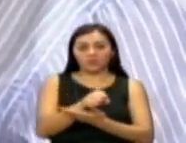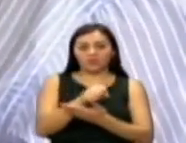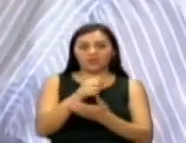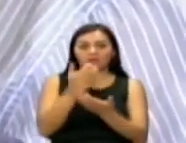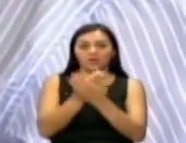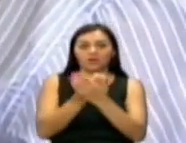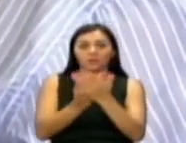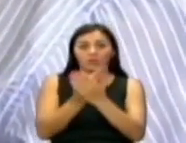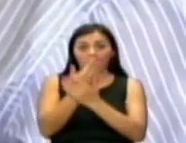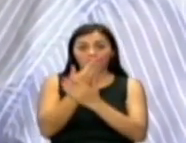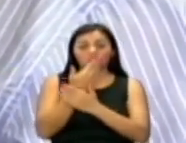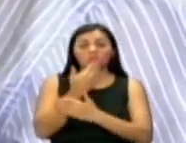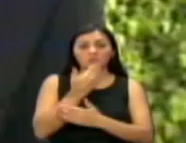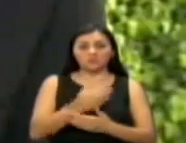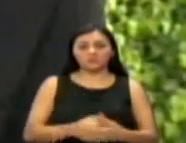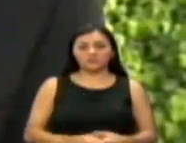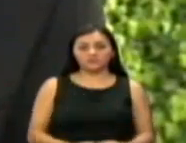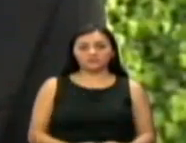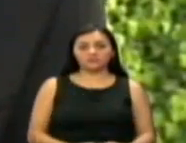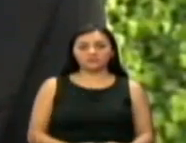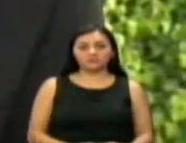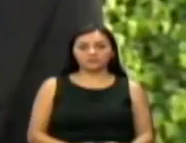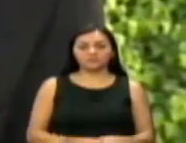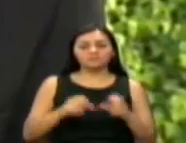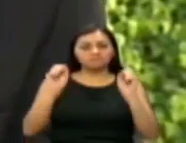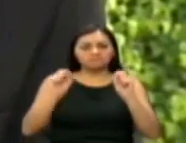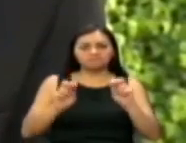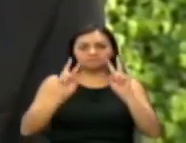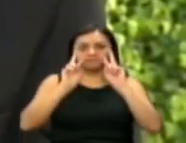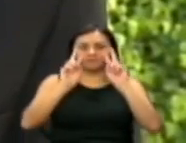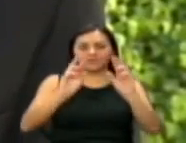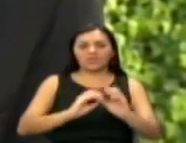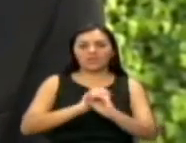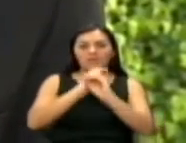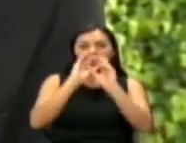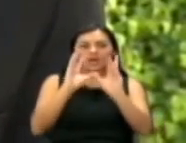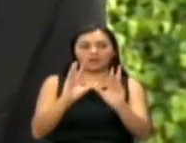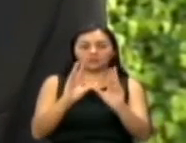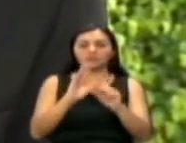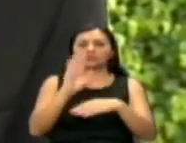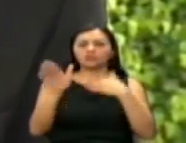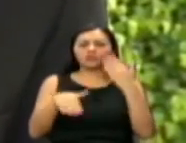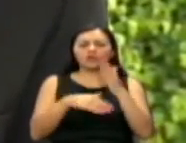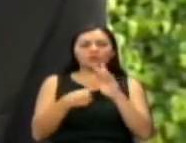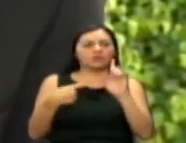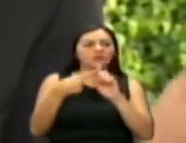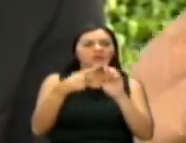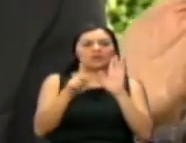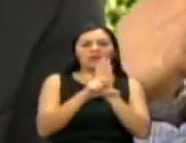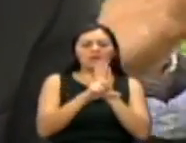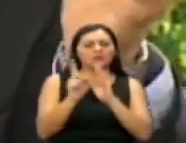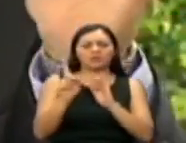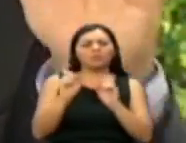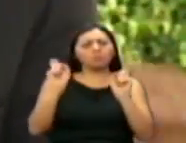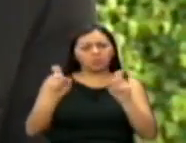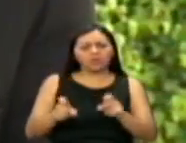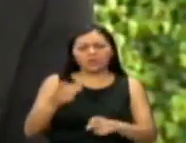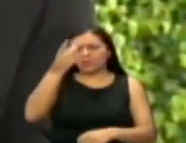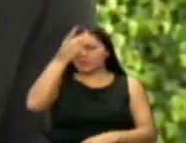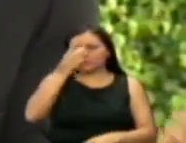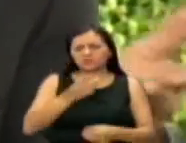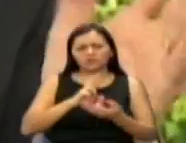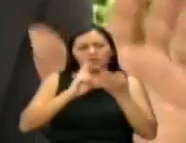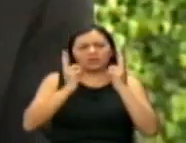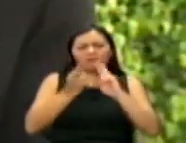especial? Hay que ver los problemas, las respuestas. No todo pasa por leyes, se pasa por medidas. Por ejemplo, eliminar el anticipo del